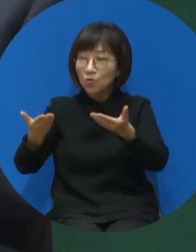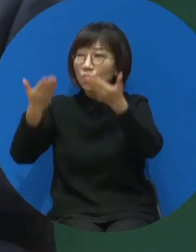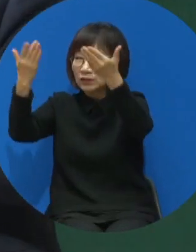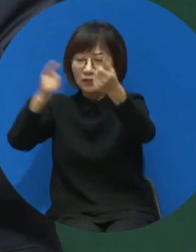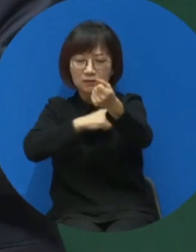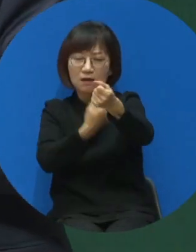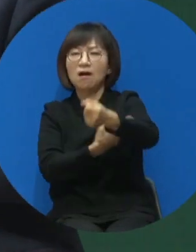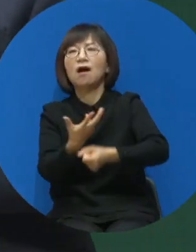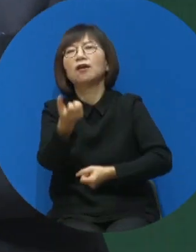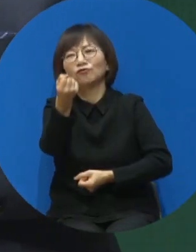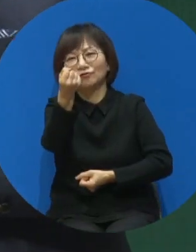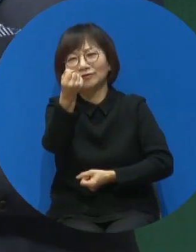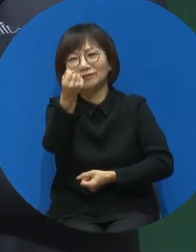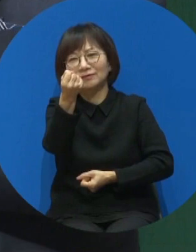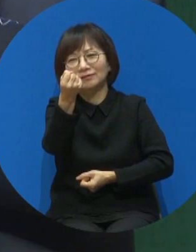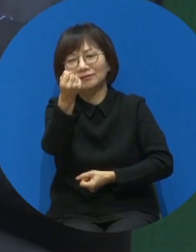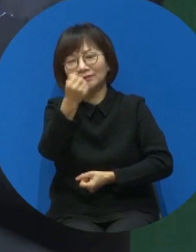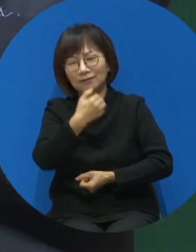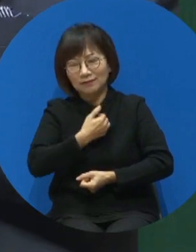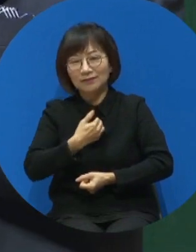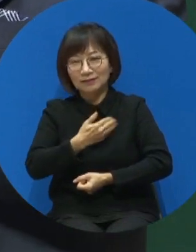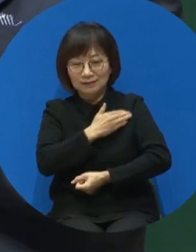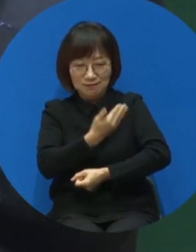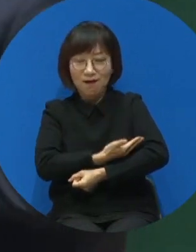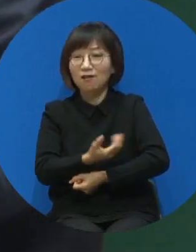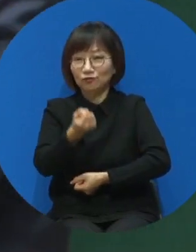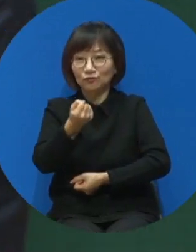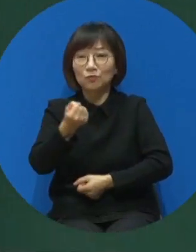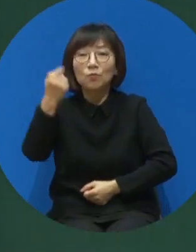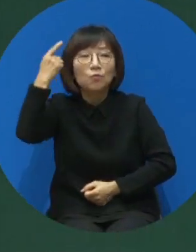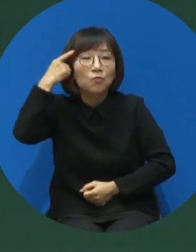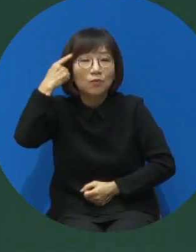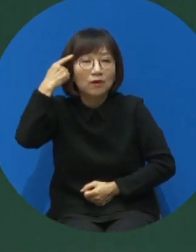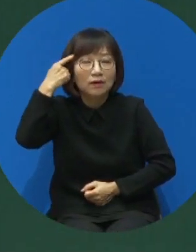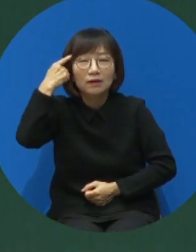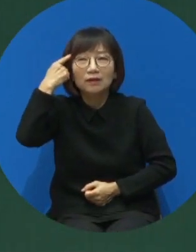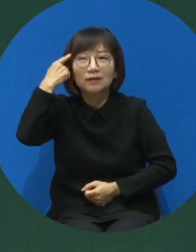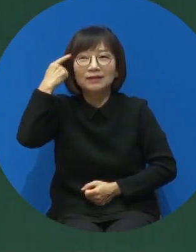porque es esto yo lo bueno ojalá anime